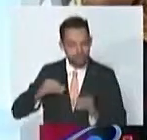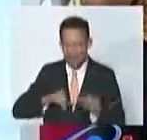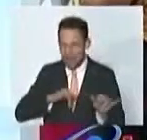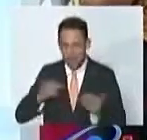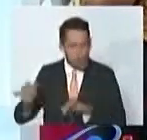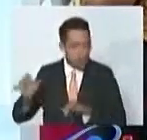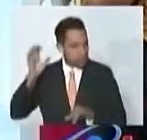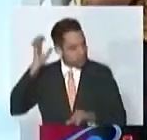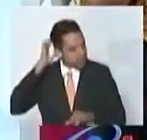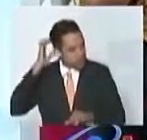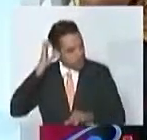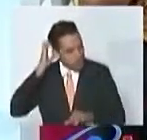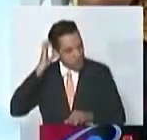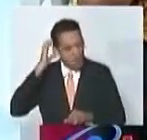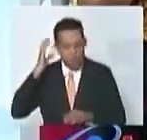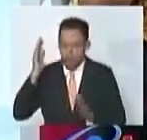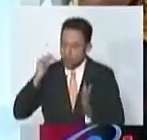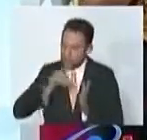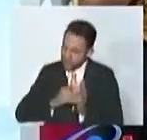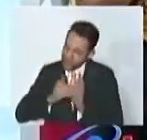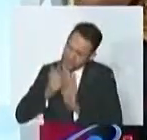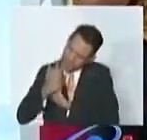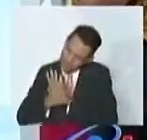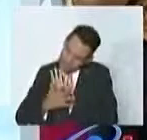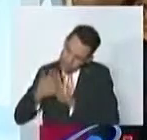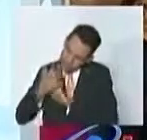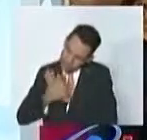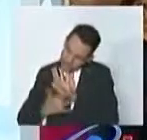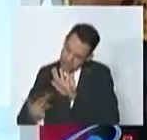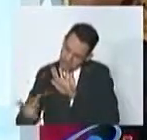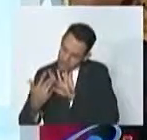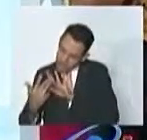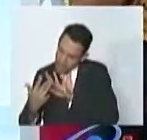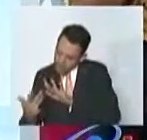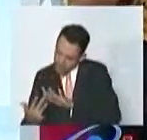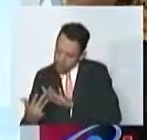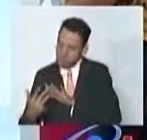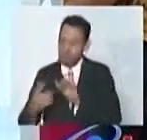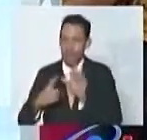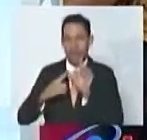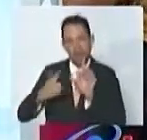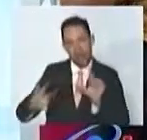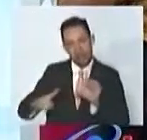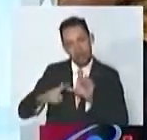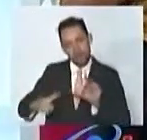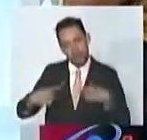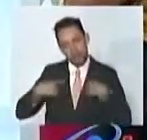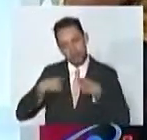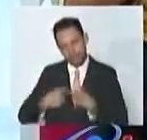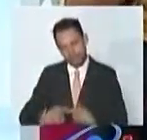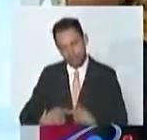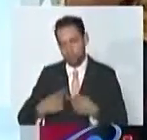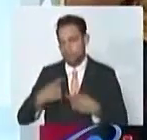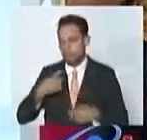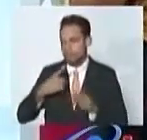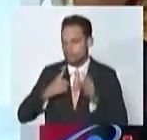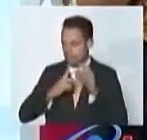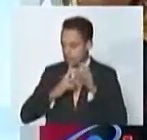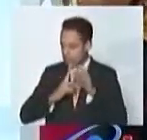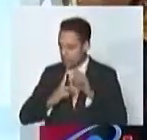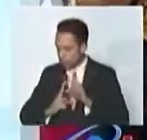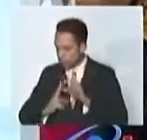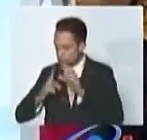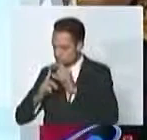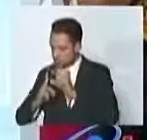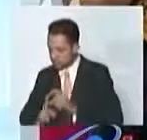para que estas personas vuelvan a entender cómo se hace el proceso del lenguaje, cómo deben pronunciar, qué es lo que